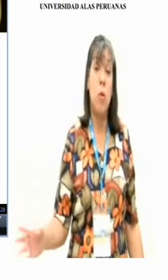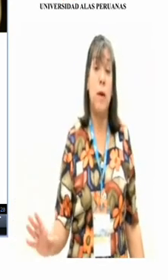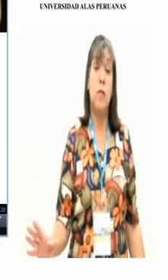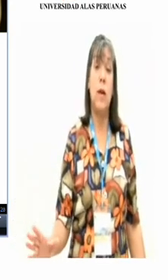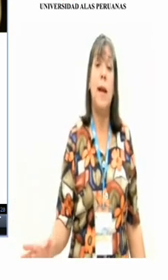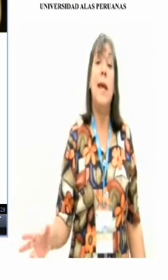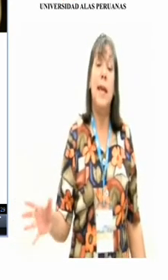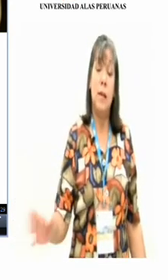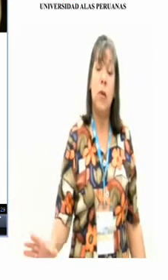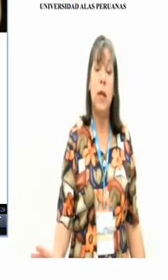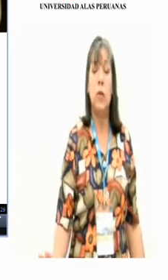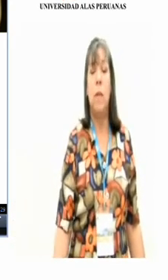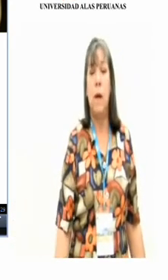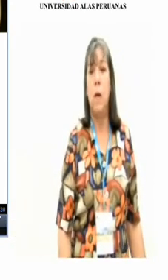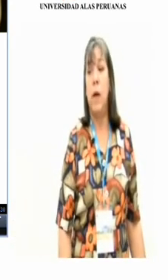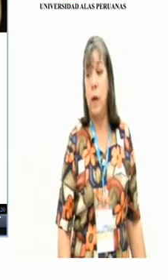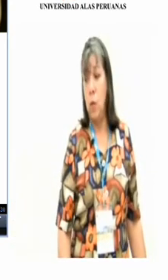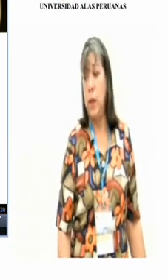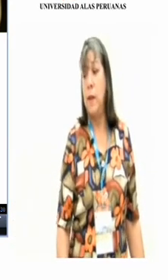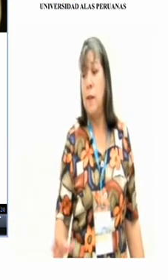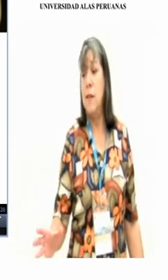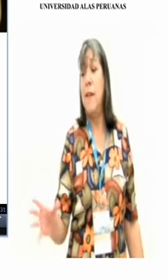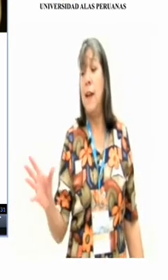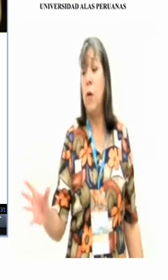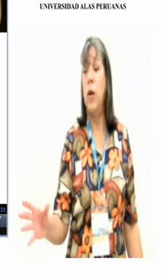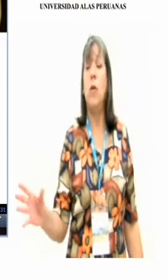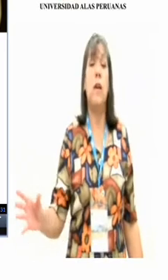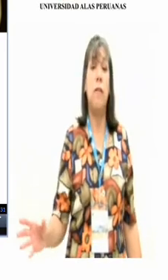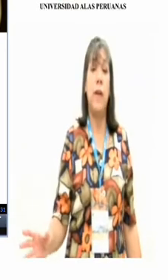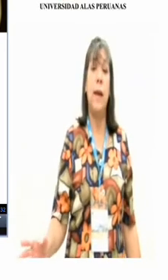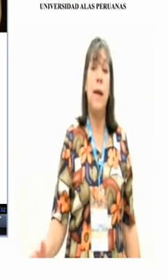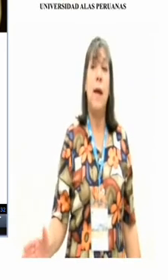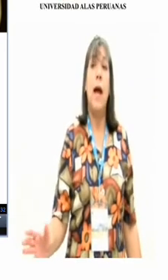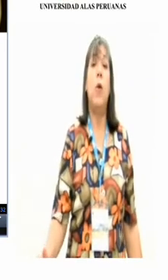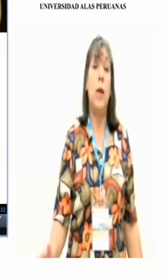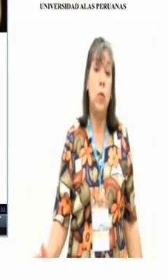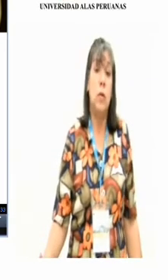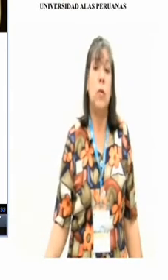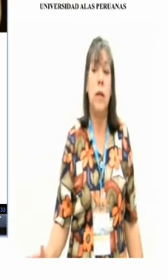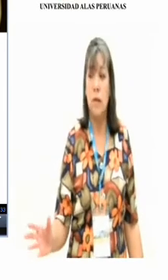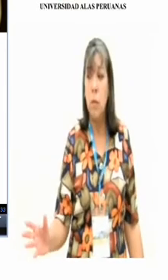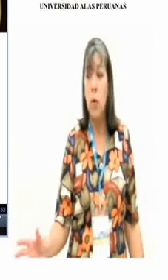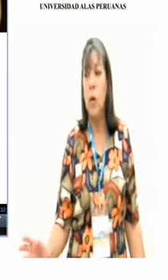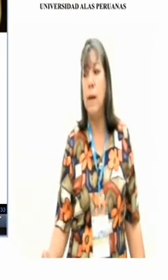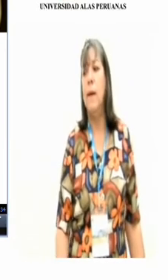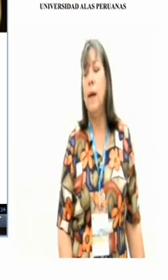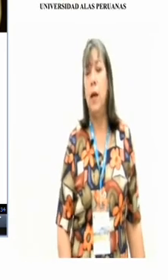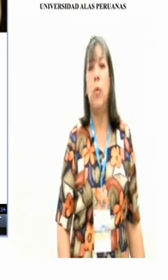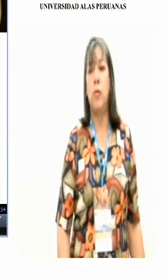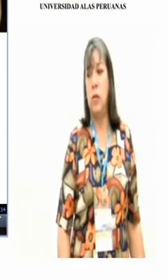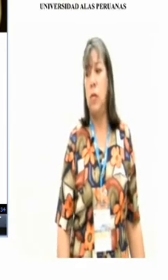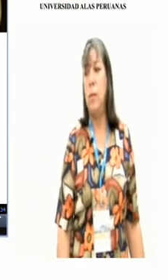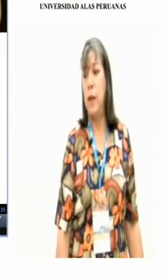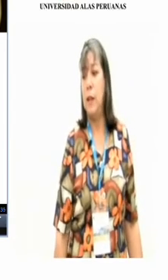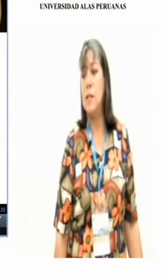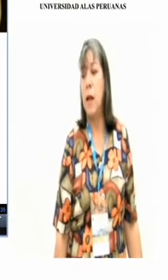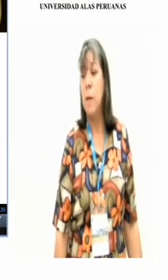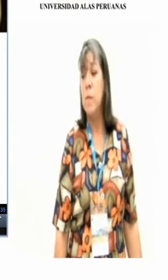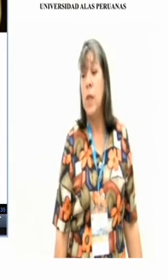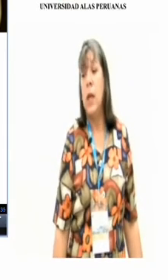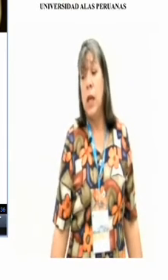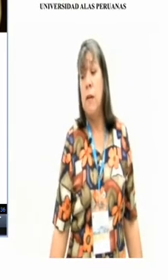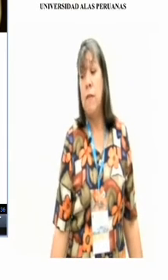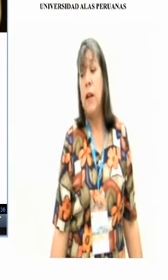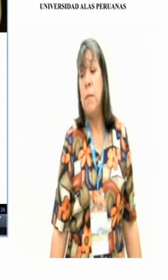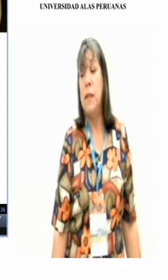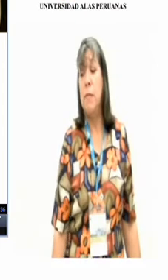familiar, laboral como personal, y eso hay que tomarlo en cuenta. Es decir, andragógico se refiere a los adultos que se involucran en los procesos de